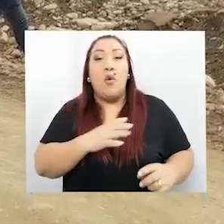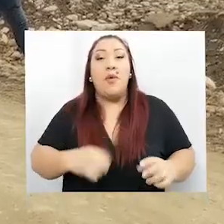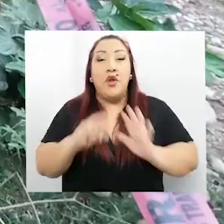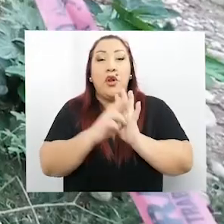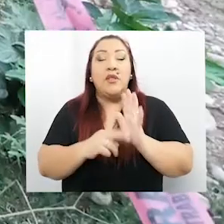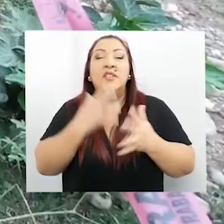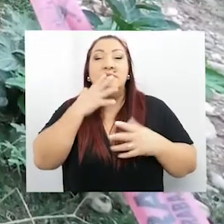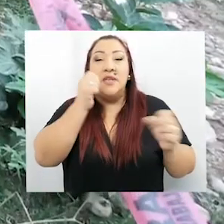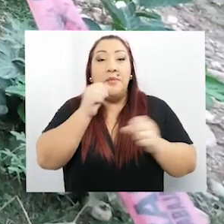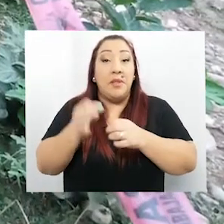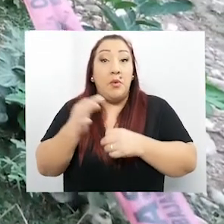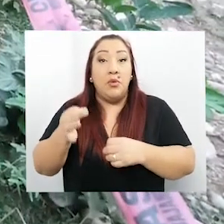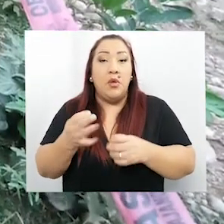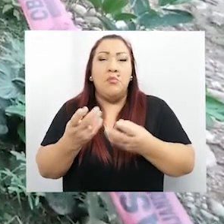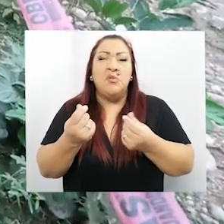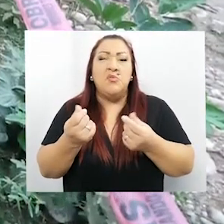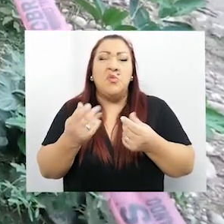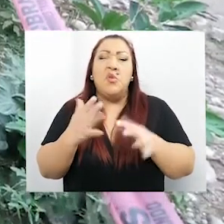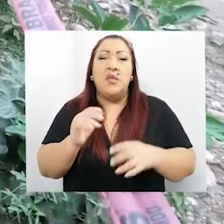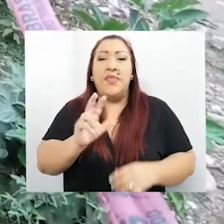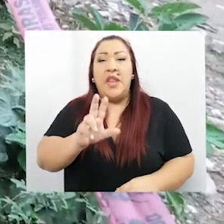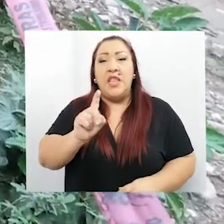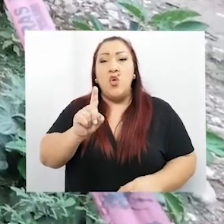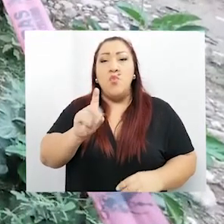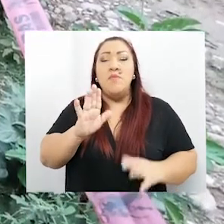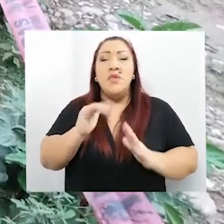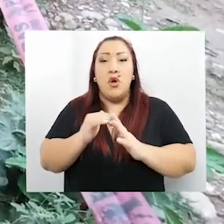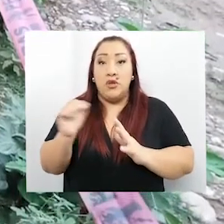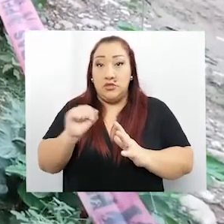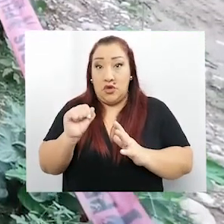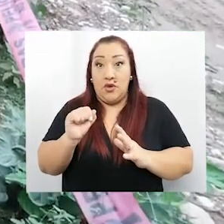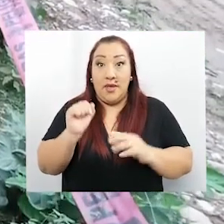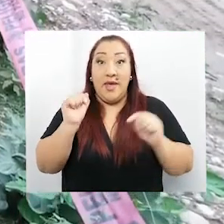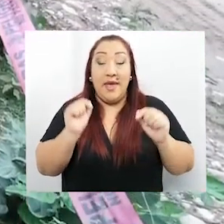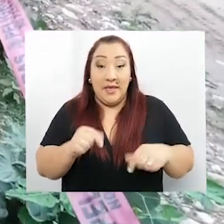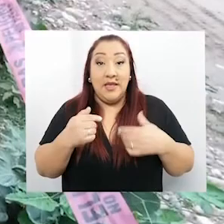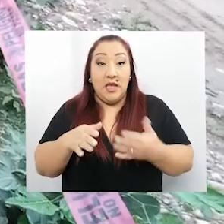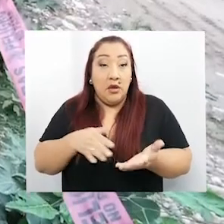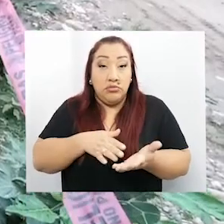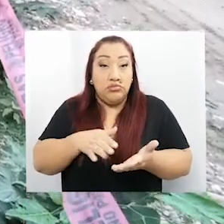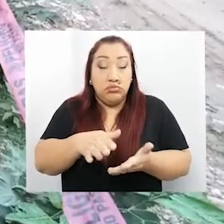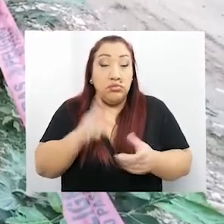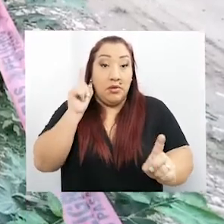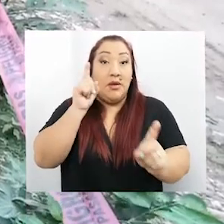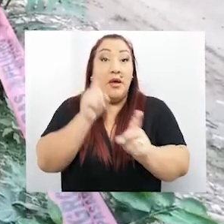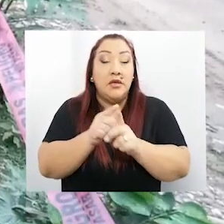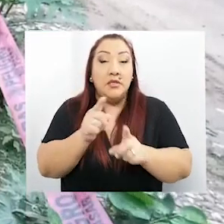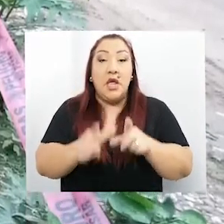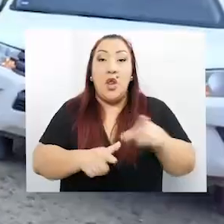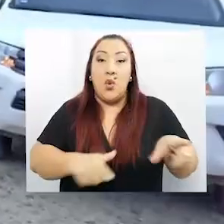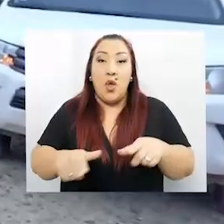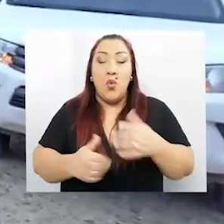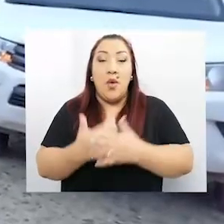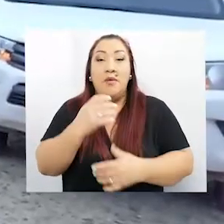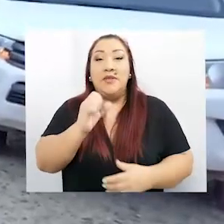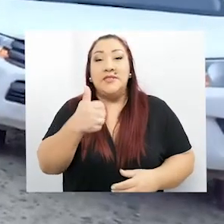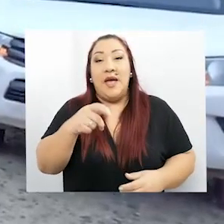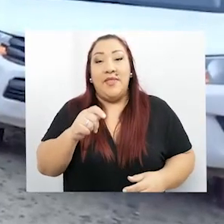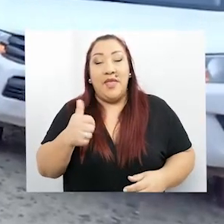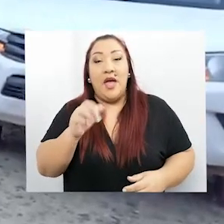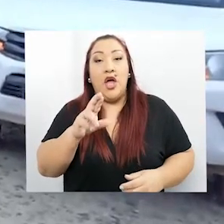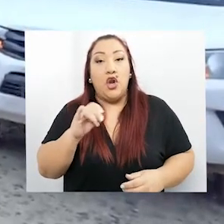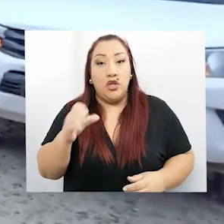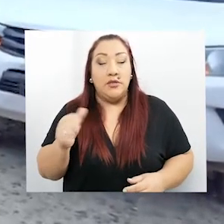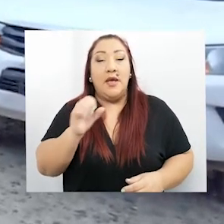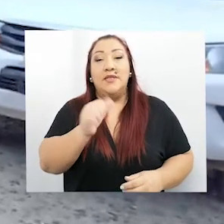de San Martín, con una inversión superior a los 31 millones de soles. Esta vía conducirá hacia las localidades de Nuevo